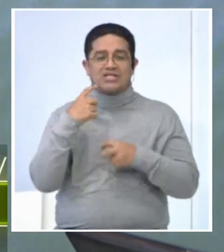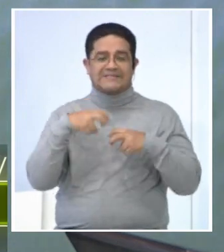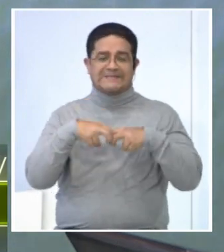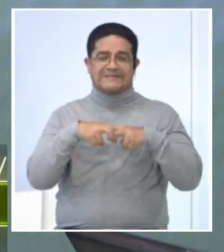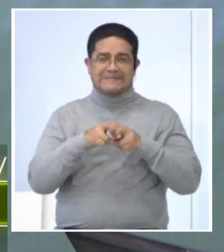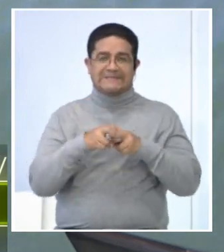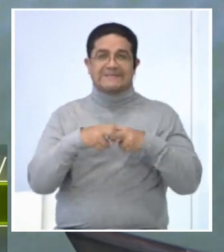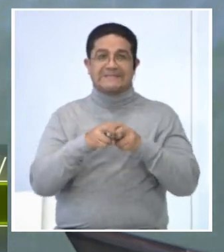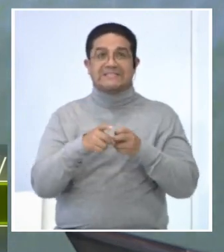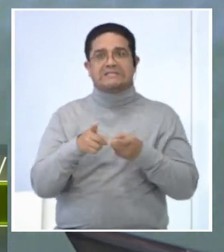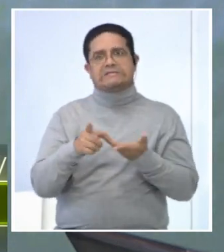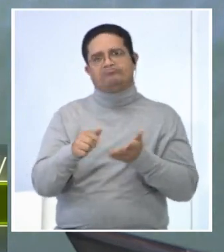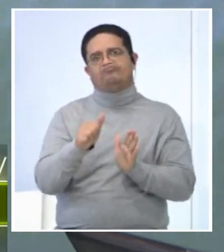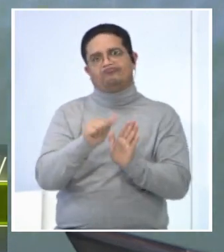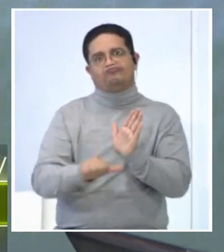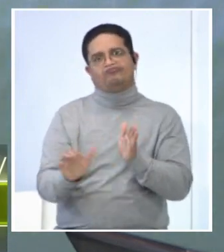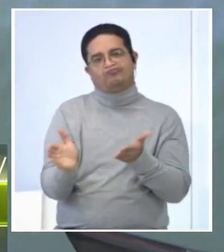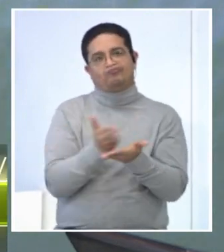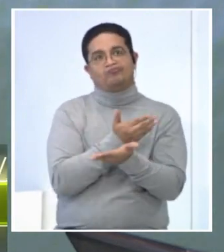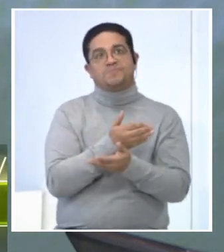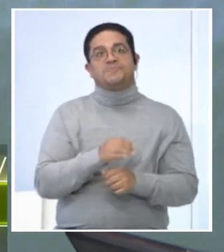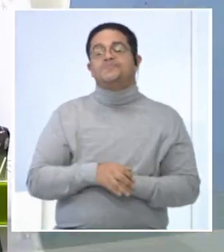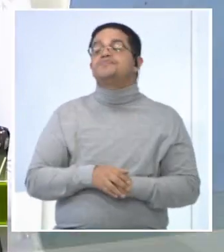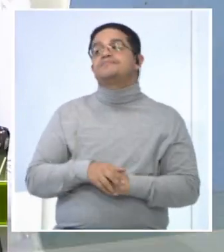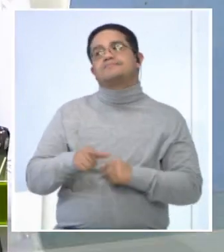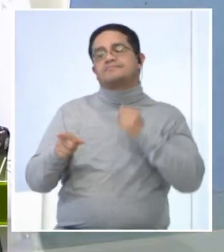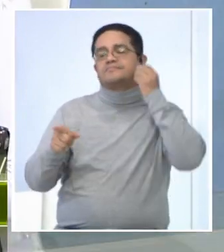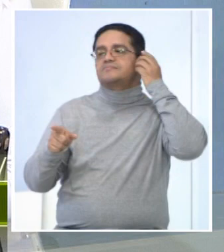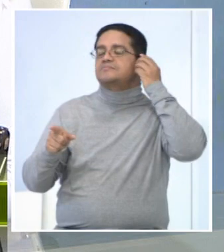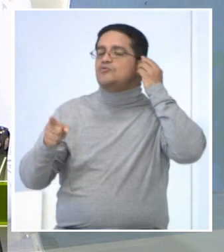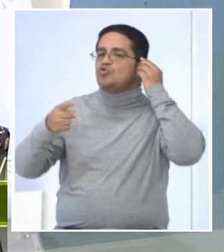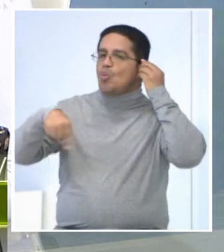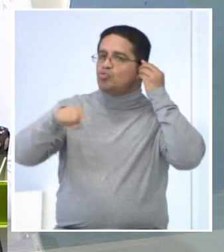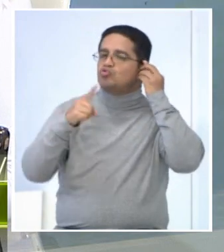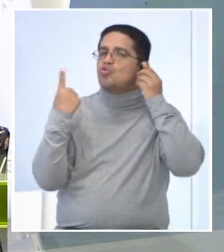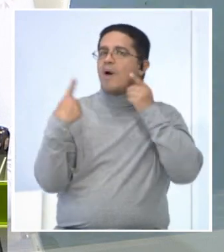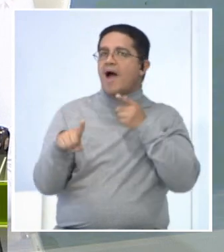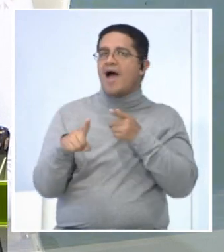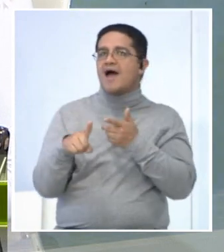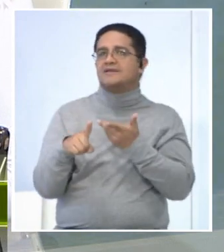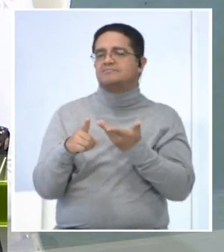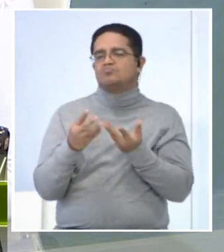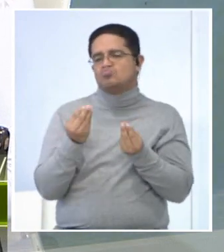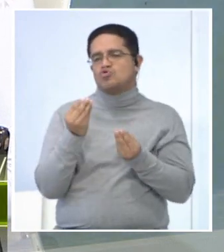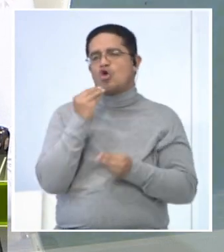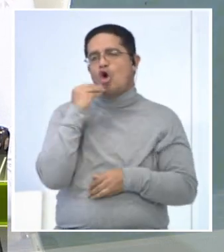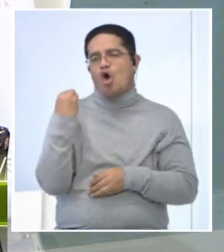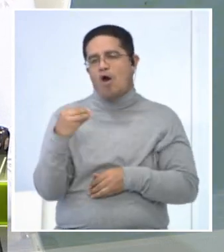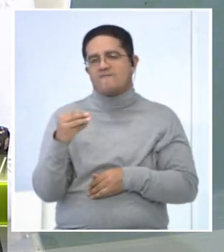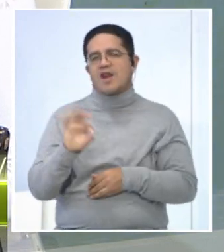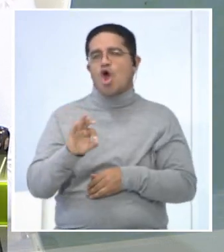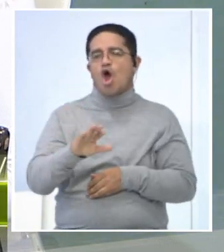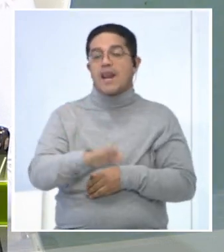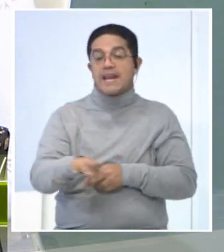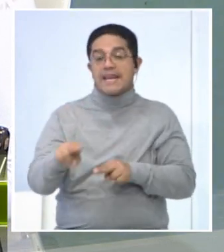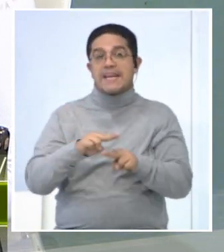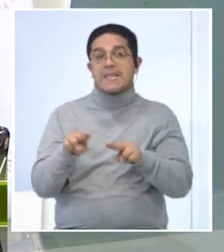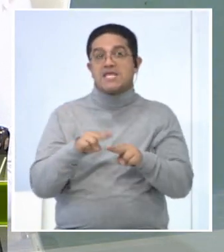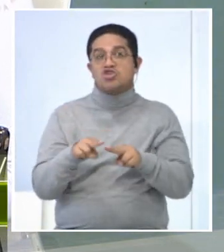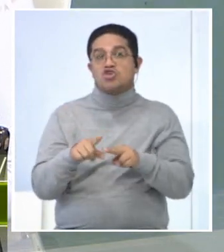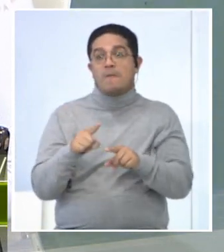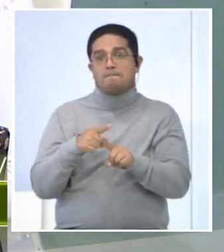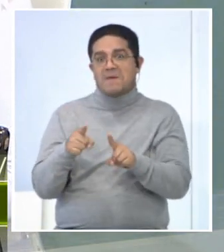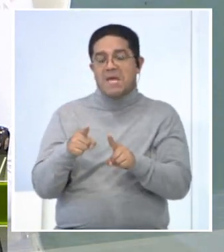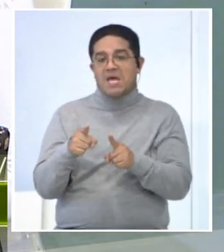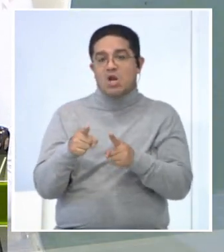para realizar posteriormente el reemplazo articular. O sea, es decir, que si tenemos una lesión estando incluso muy jóvenes o muy niños y no fue bien tratada